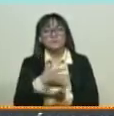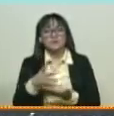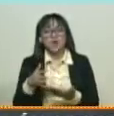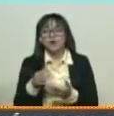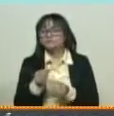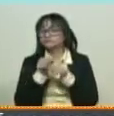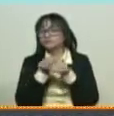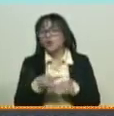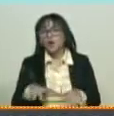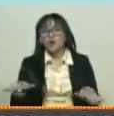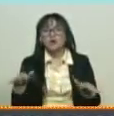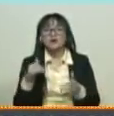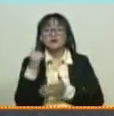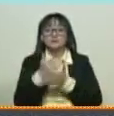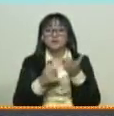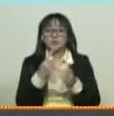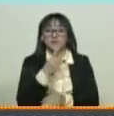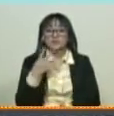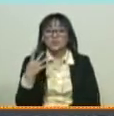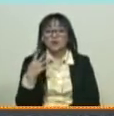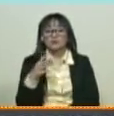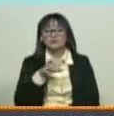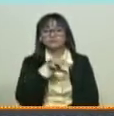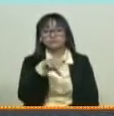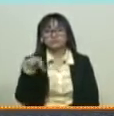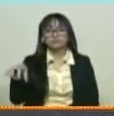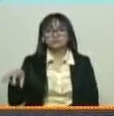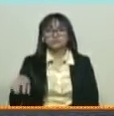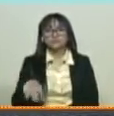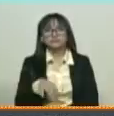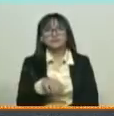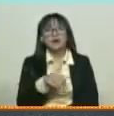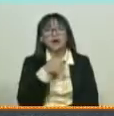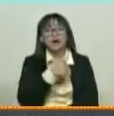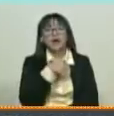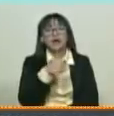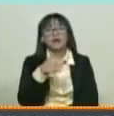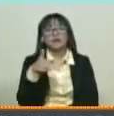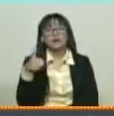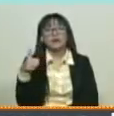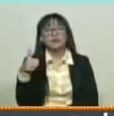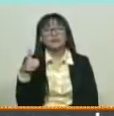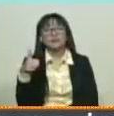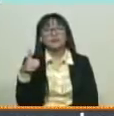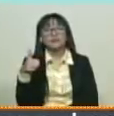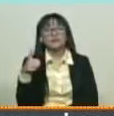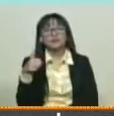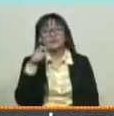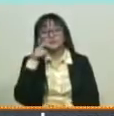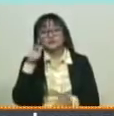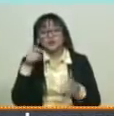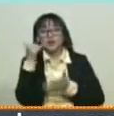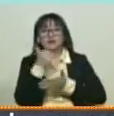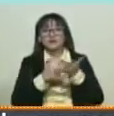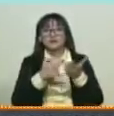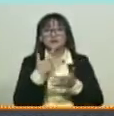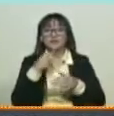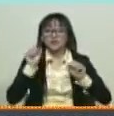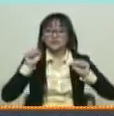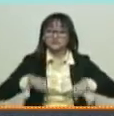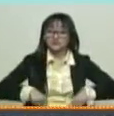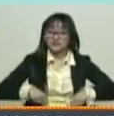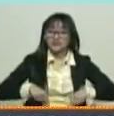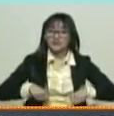llegue de inscrito en las 24 redes sectoriales, pues que cada uno de los que están inscritos, de los que dijeron sí a